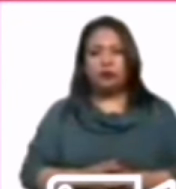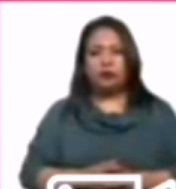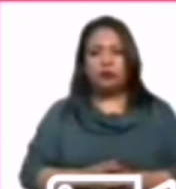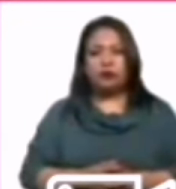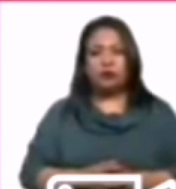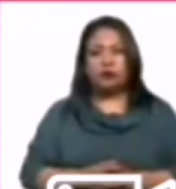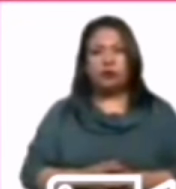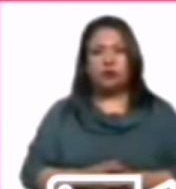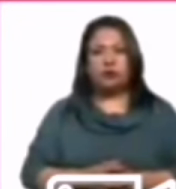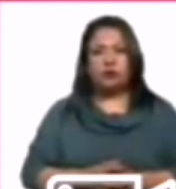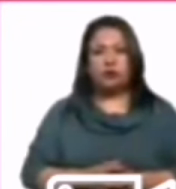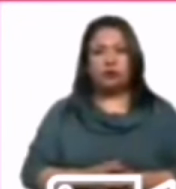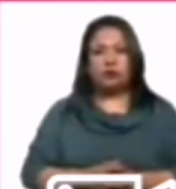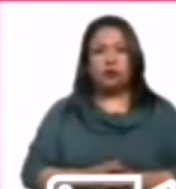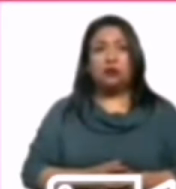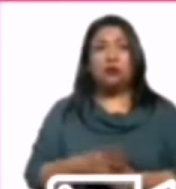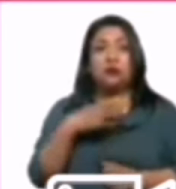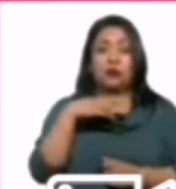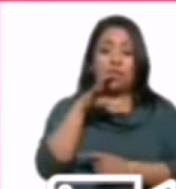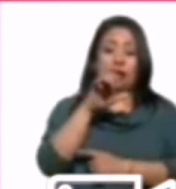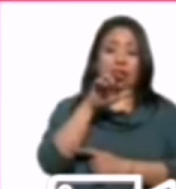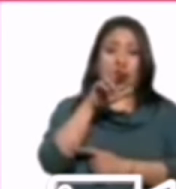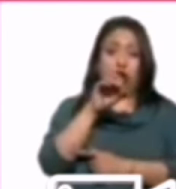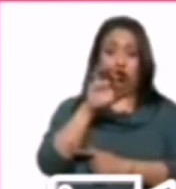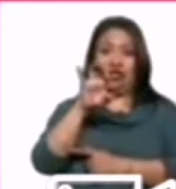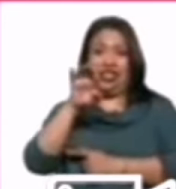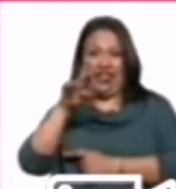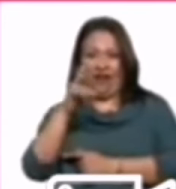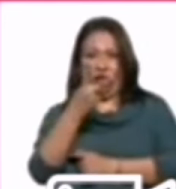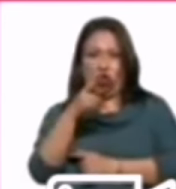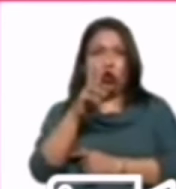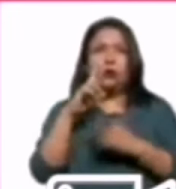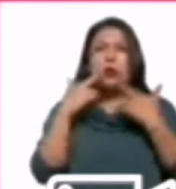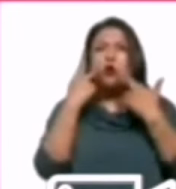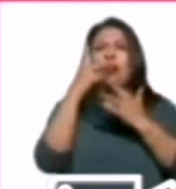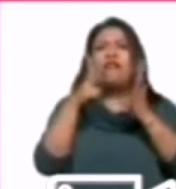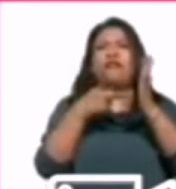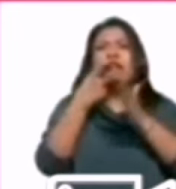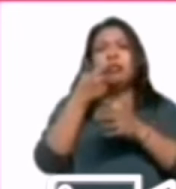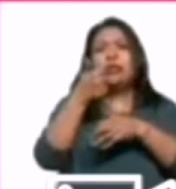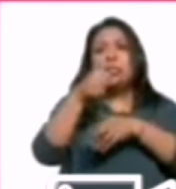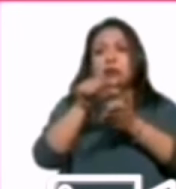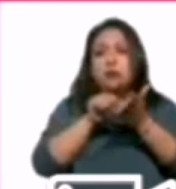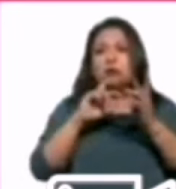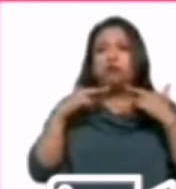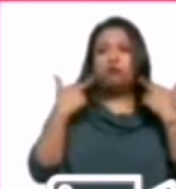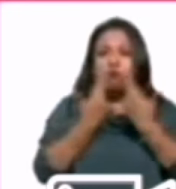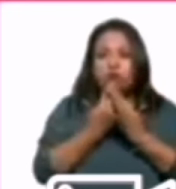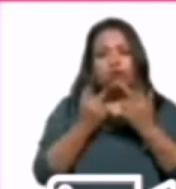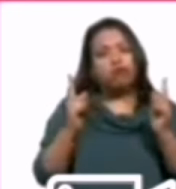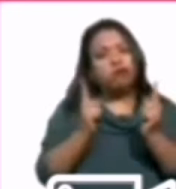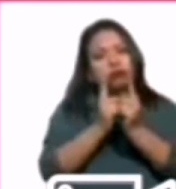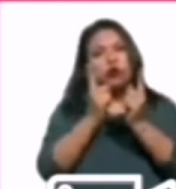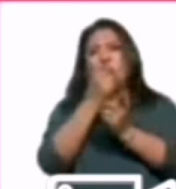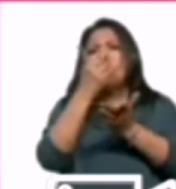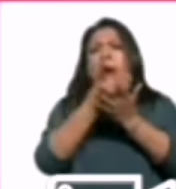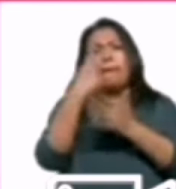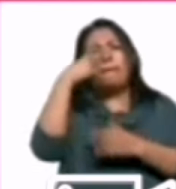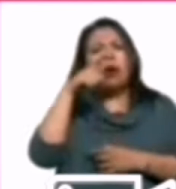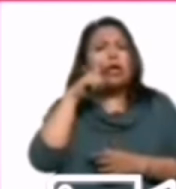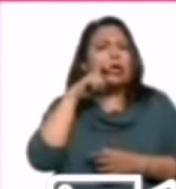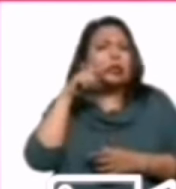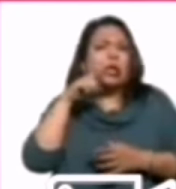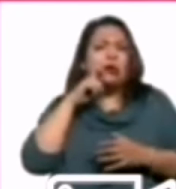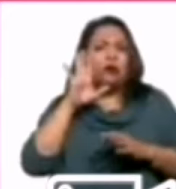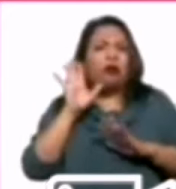Aquí estoy, como me lo pediste. Carlos y Eva se reúnen aproximadamente una vez cada 6 meses, solo para tener sexo y